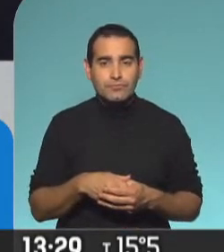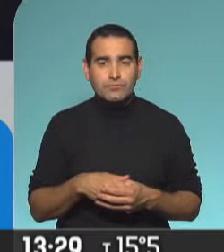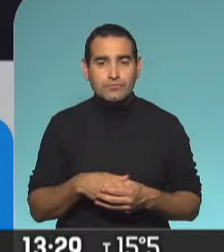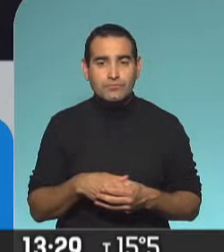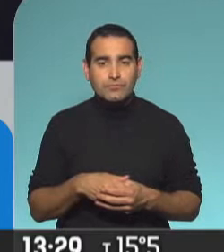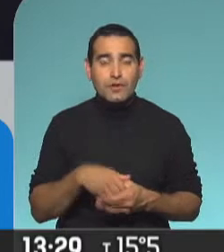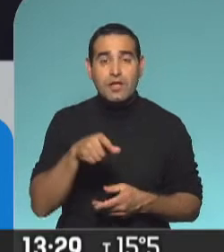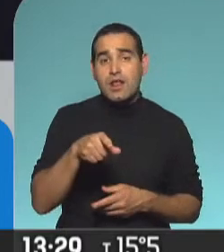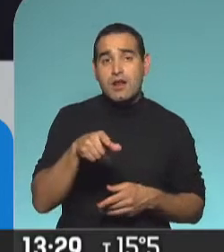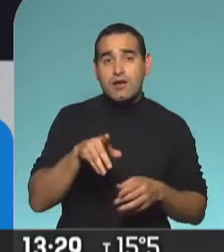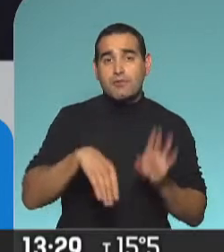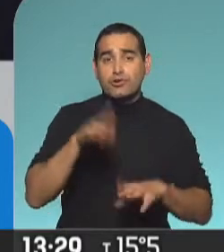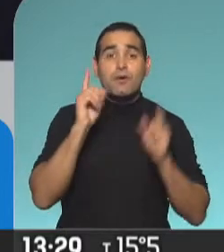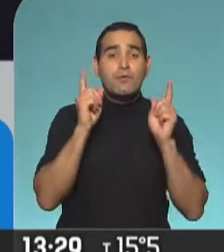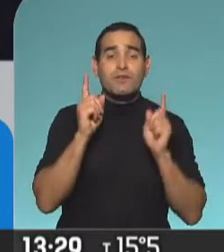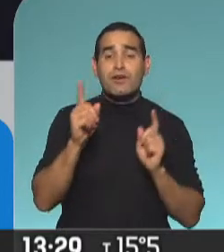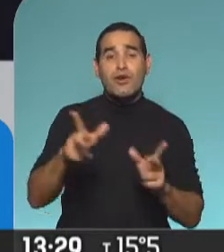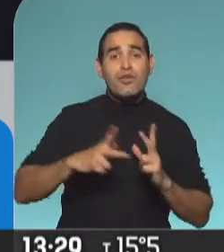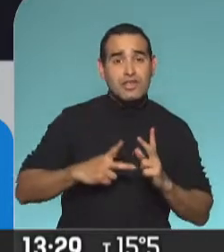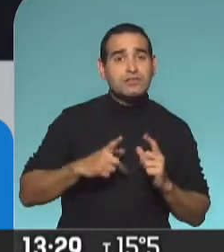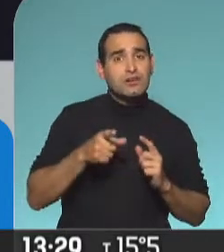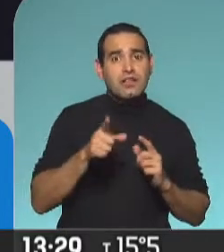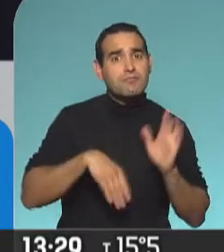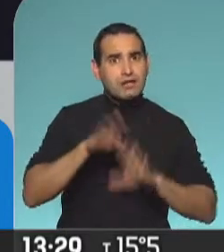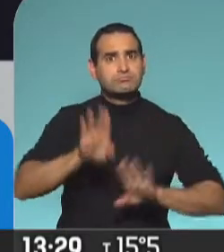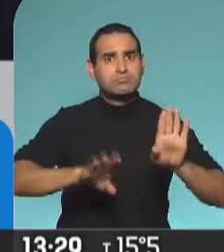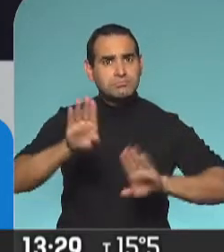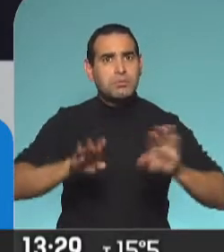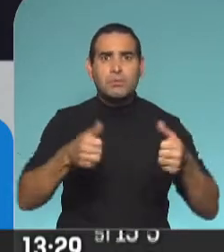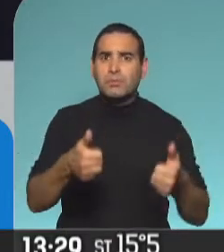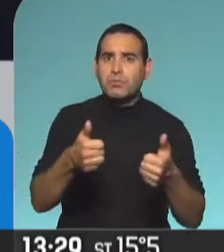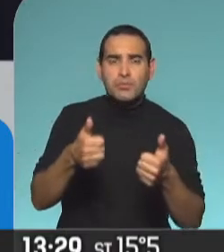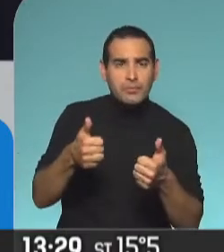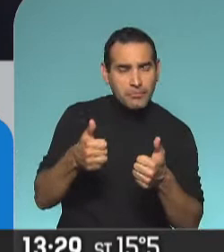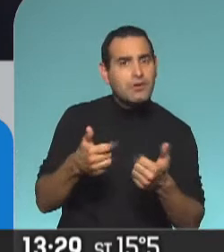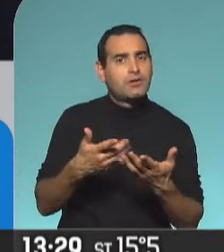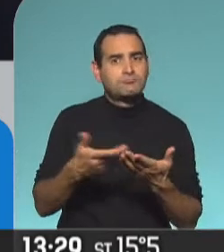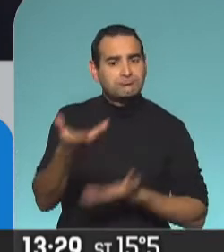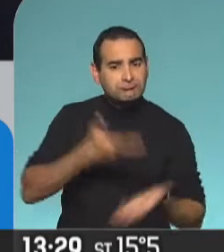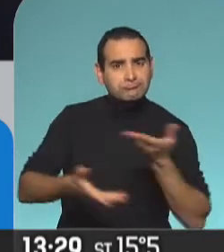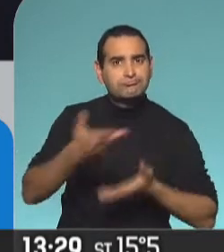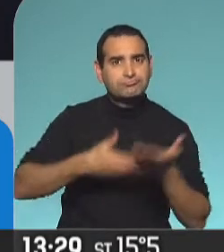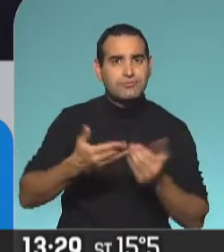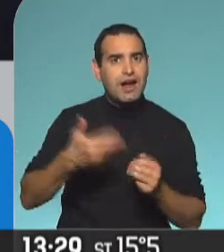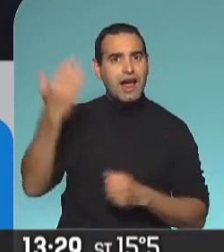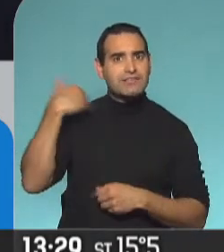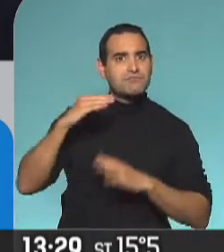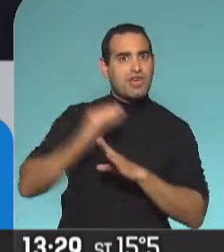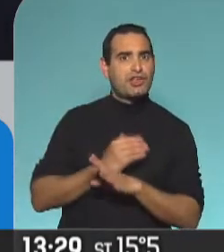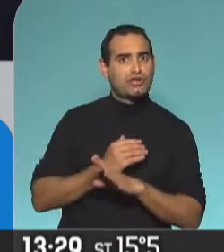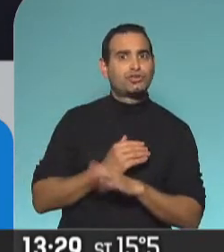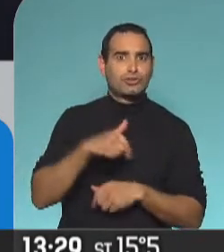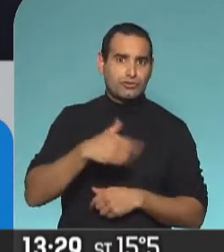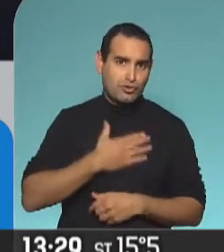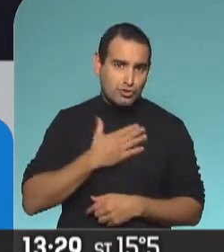Lo que nos comentan la mayoría de los docentes es que tienen más participación y de mayor calidad la participación ahora que cuando era presencial, así que están